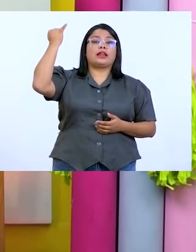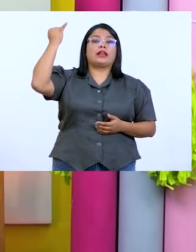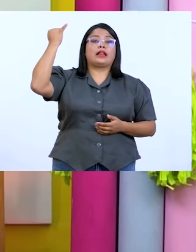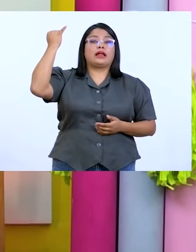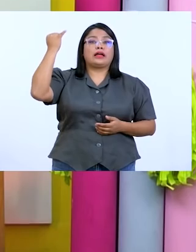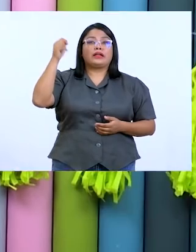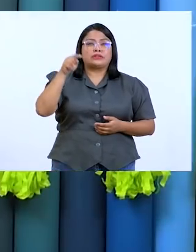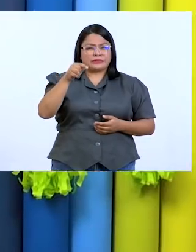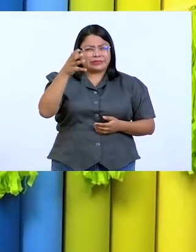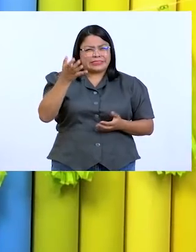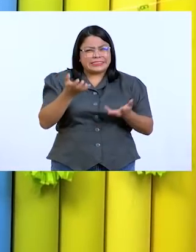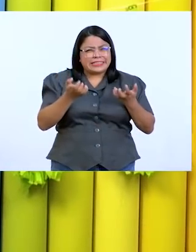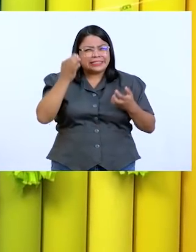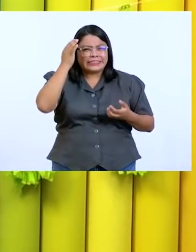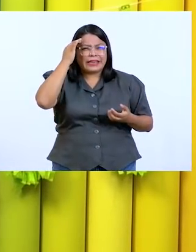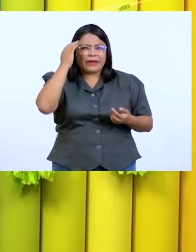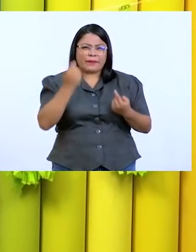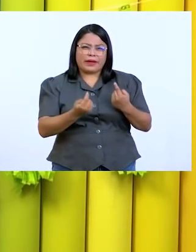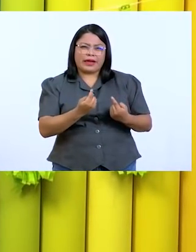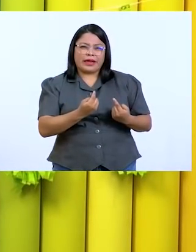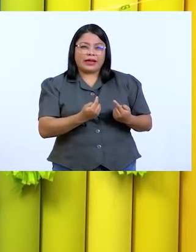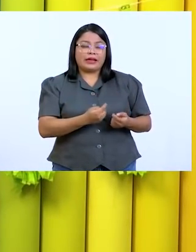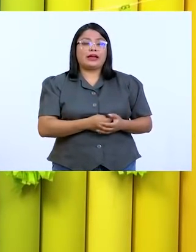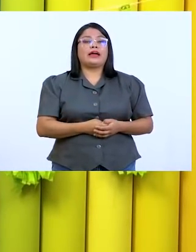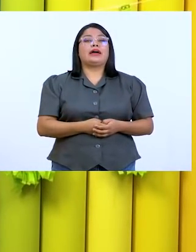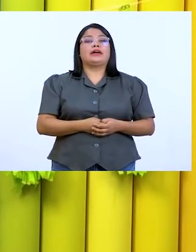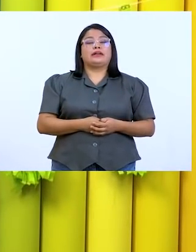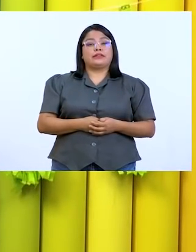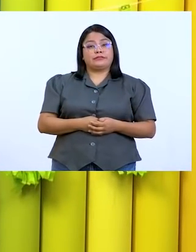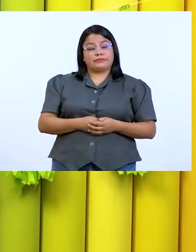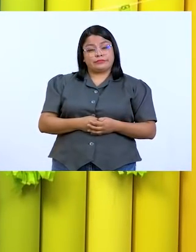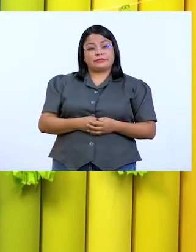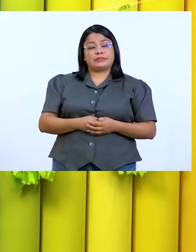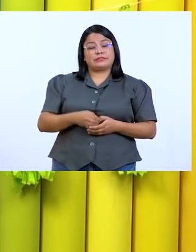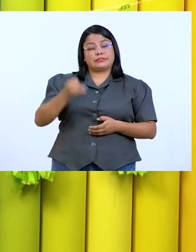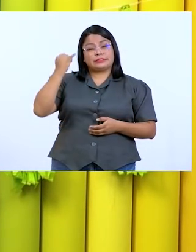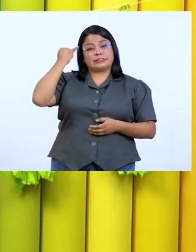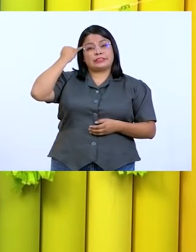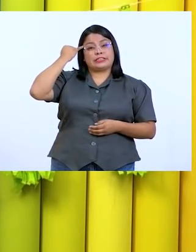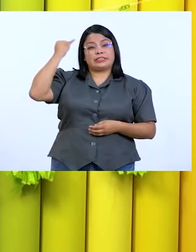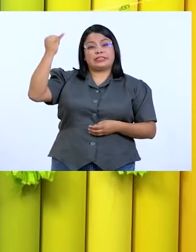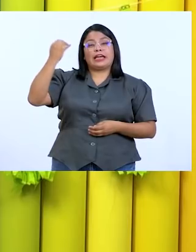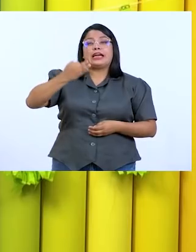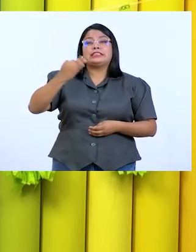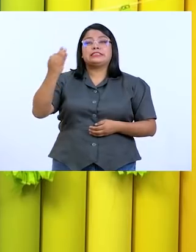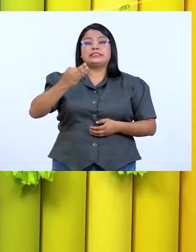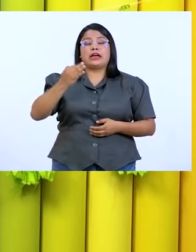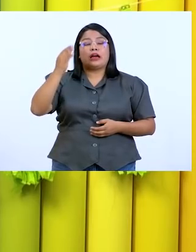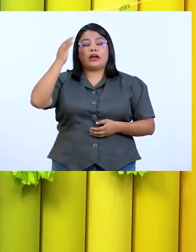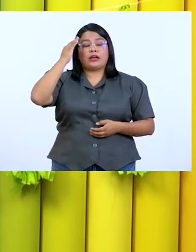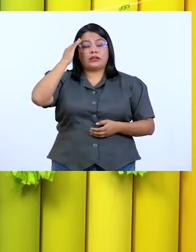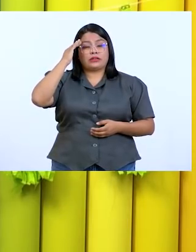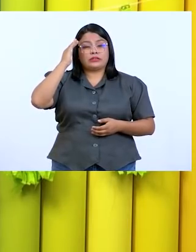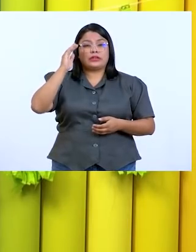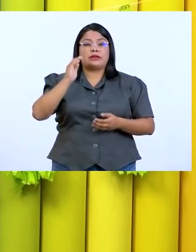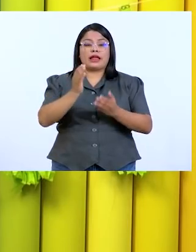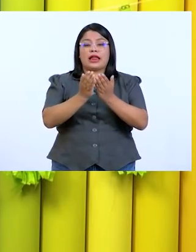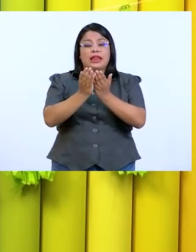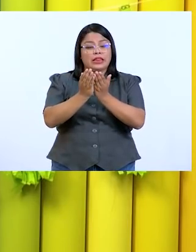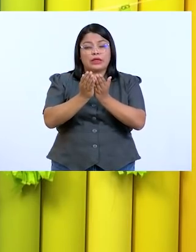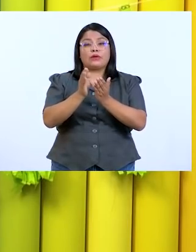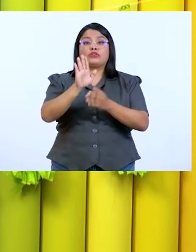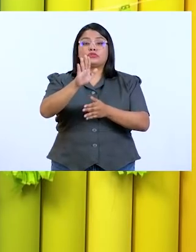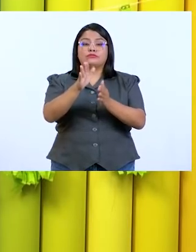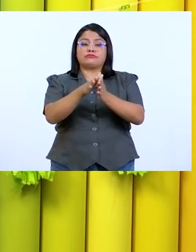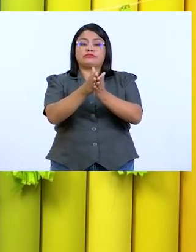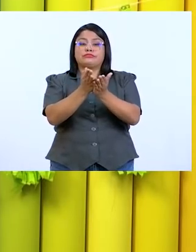una idea. ¿Quieren saberla? Sí. Pues para saber cuál fue la idea de Teo, les invitamos a leer este cuento en su libro